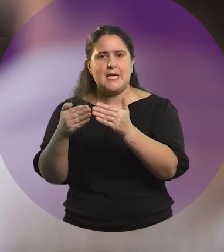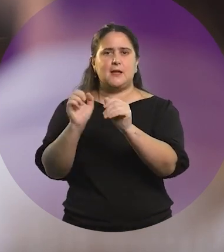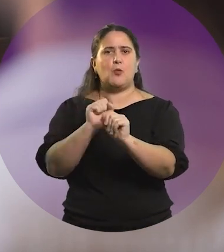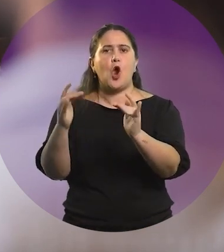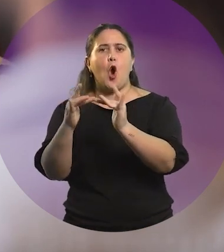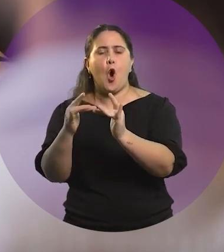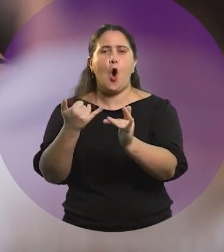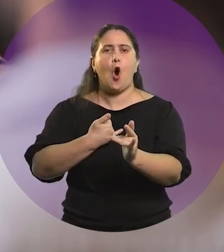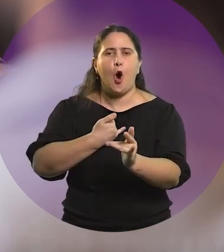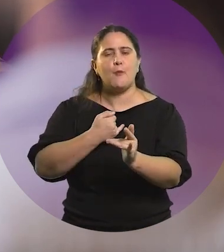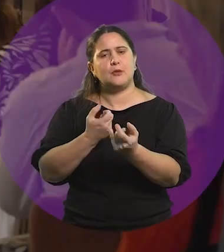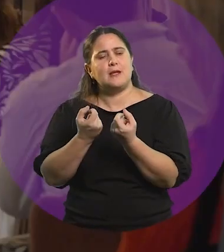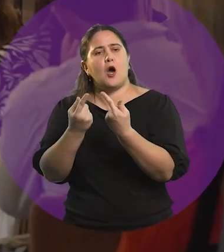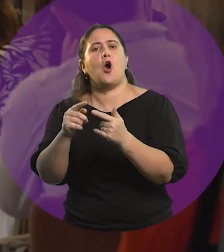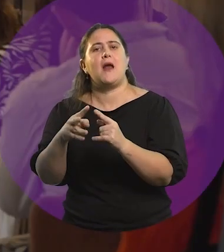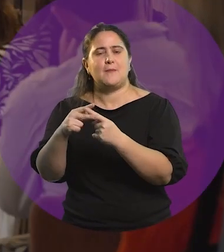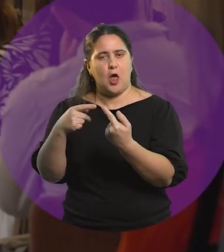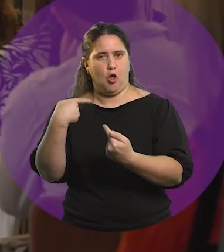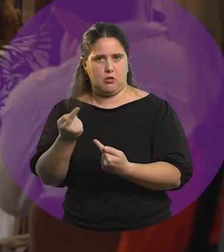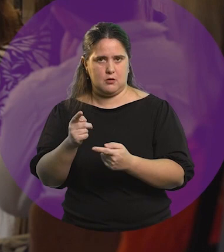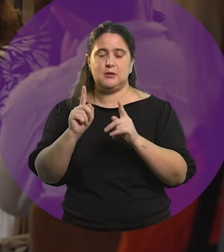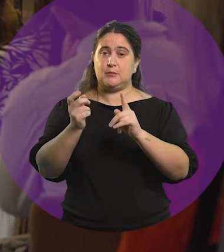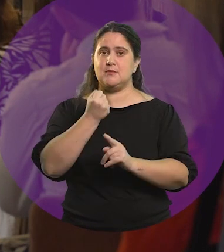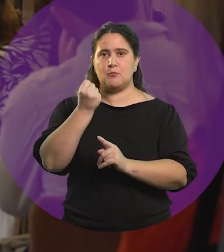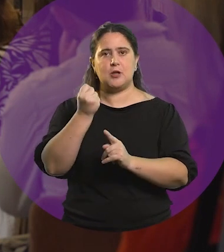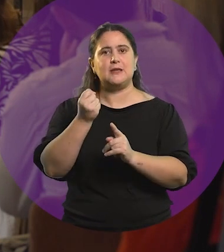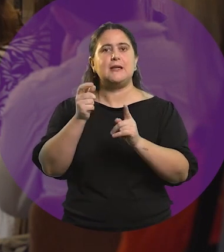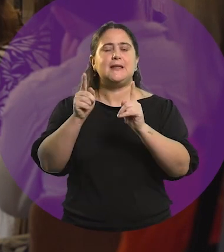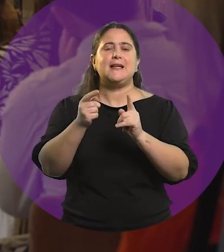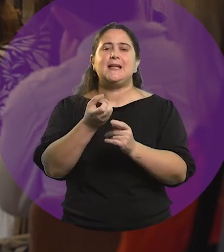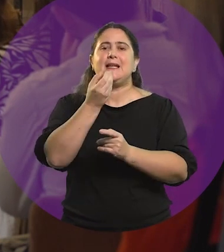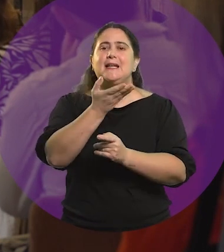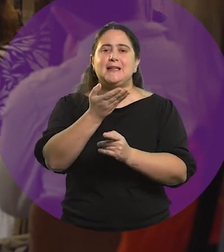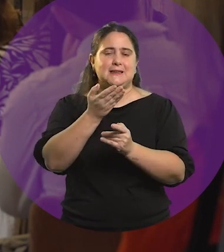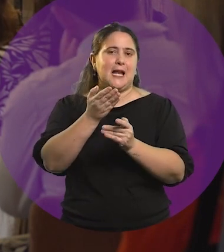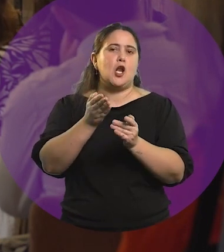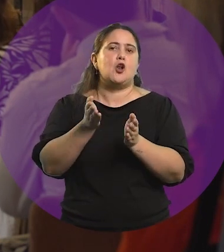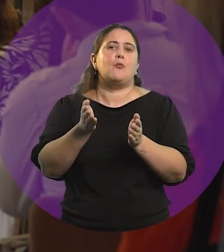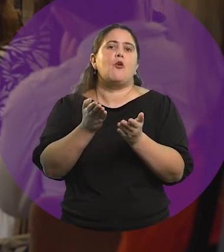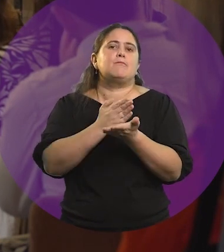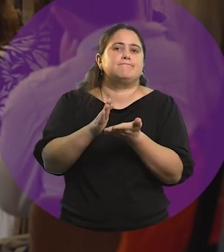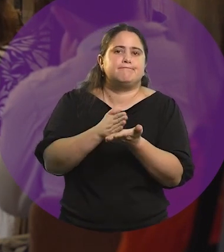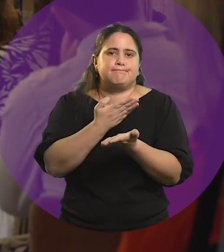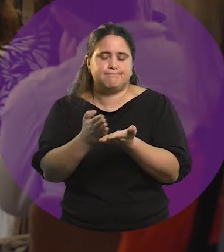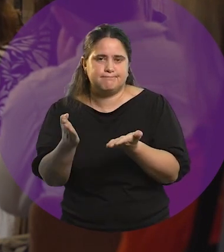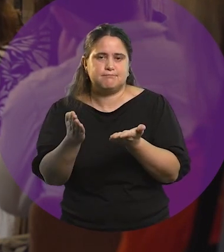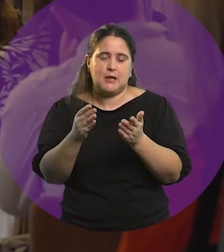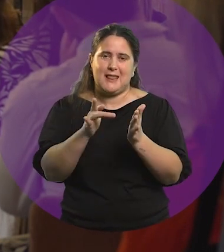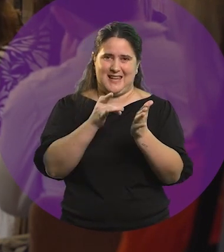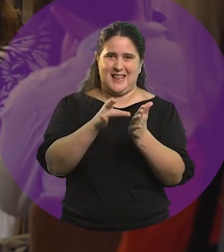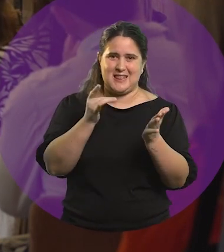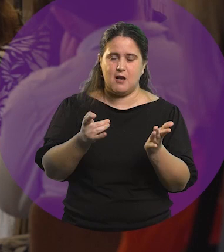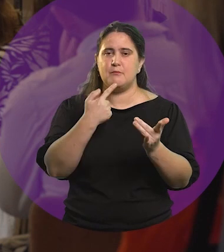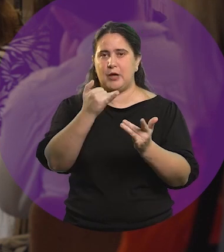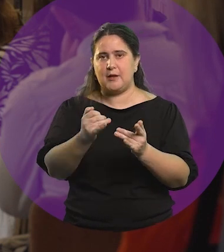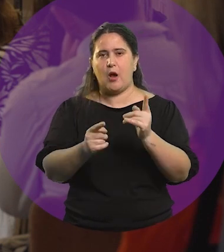y traer otras herramientas. Una cuestión que es fundamental también son los sesgos, cómo operan esos sesgos en el mundo